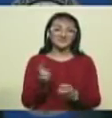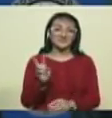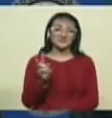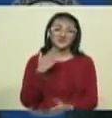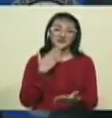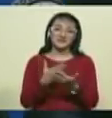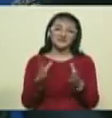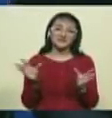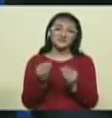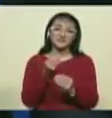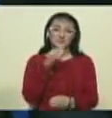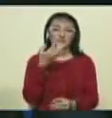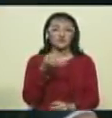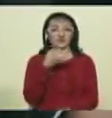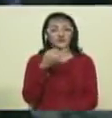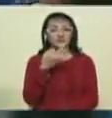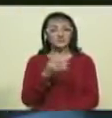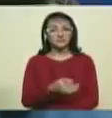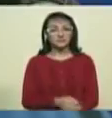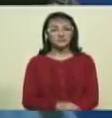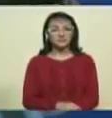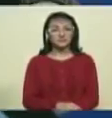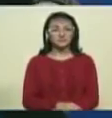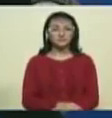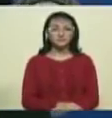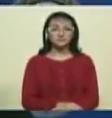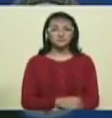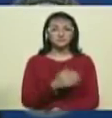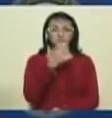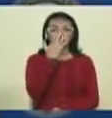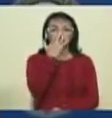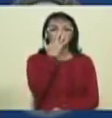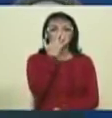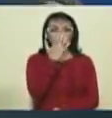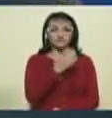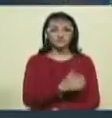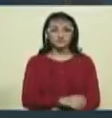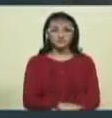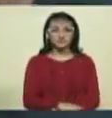Muchas gracias. Muy buenas tardes. Muchísimas gracias. Ha concluido la conferencia.